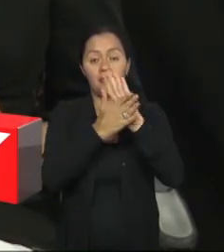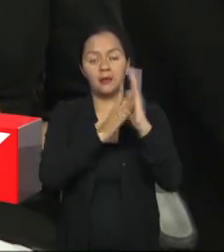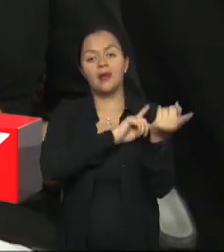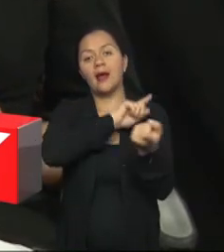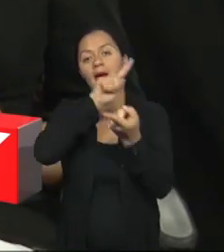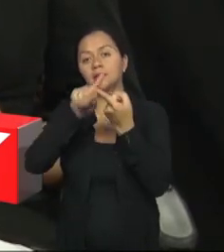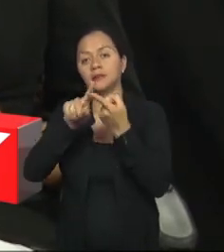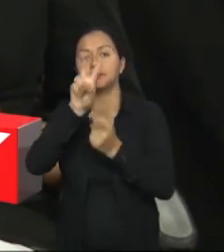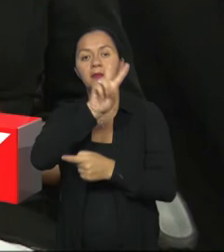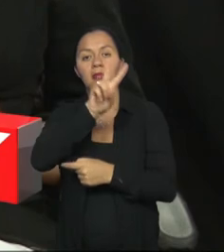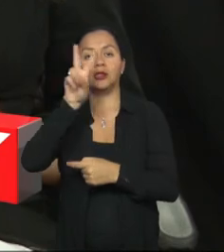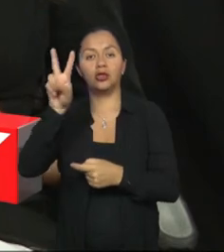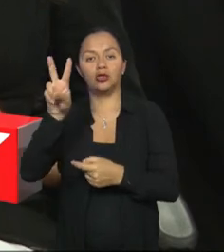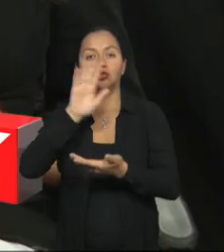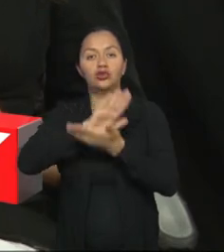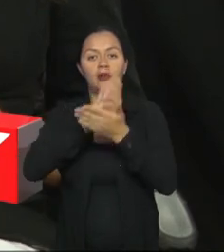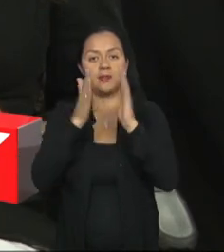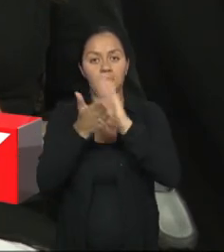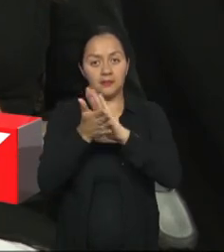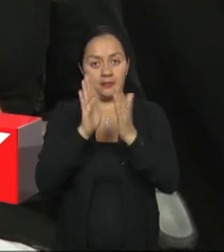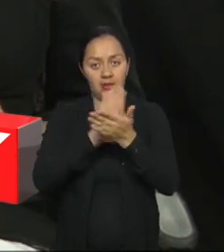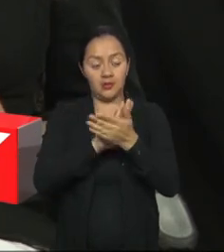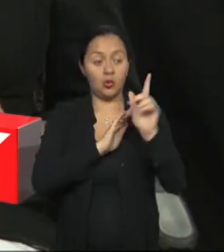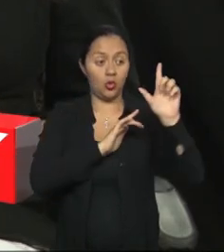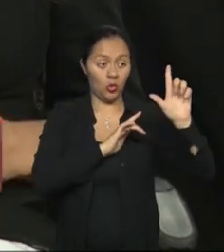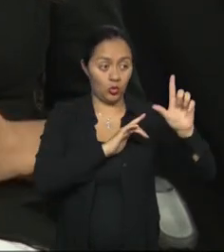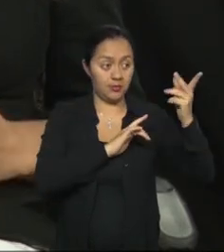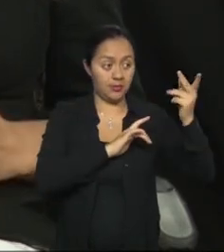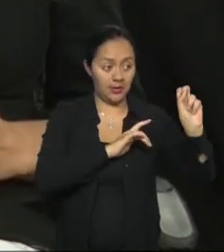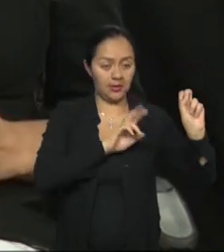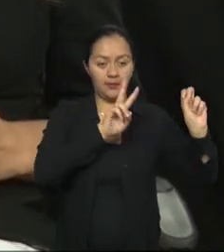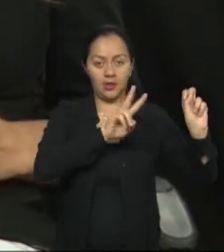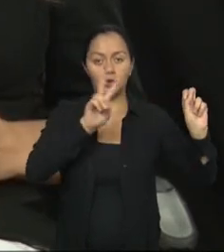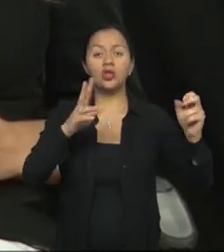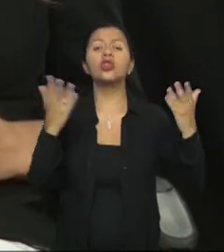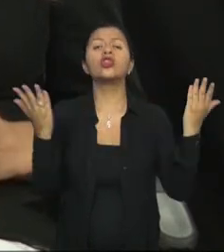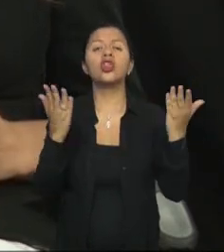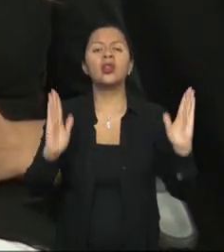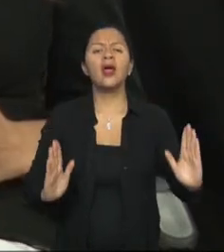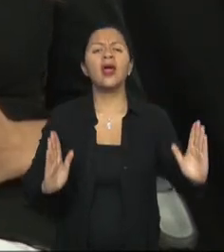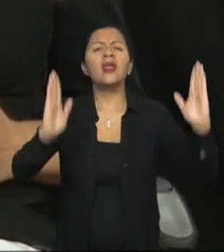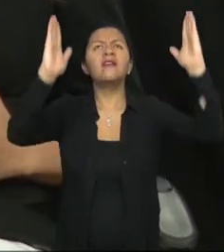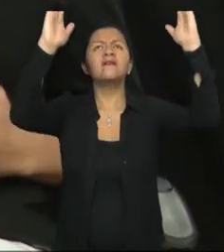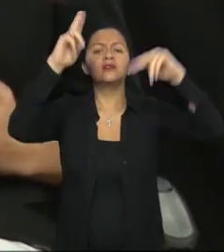el 22 de noviembre en la nueva plataforma financiera.